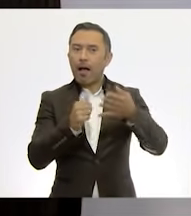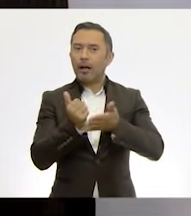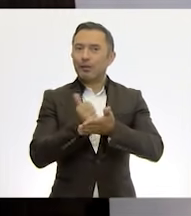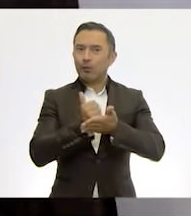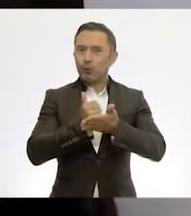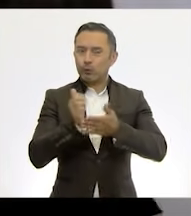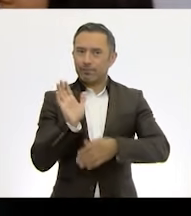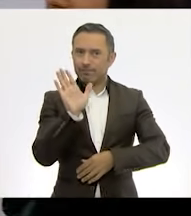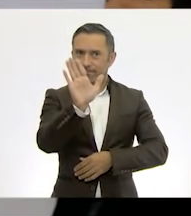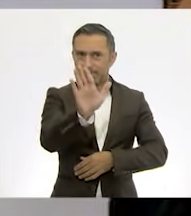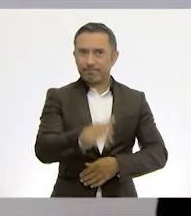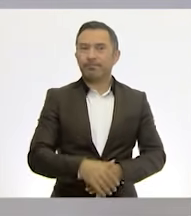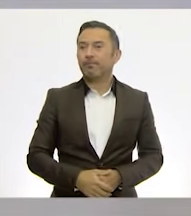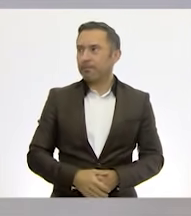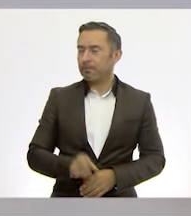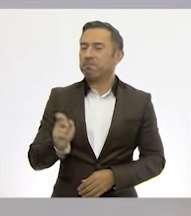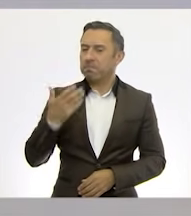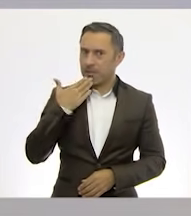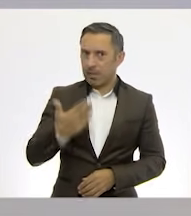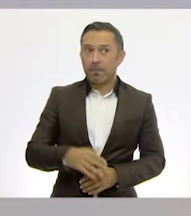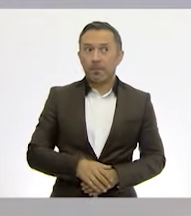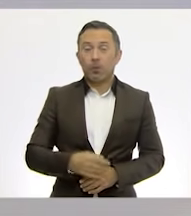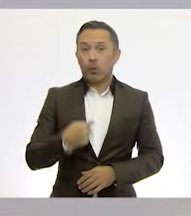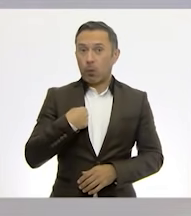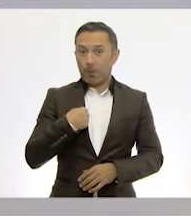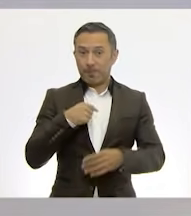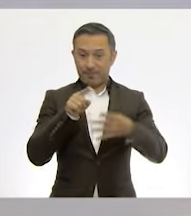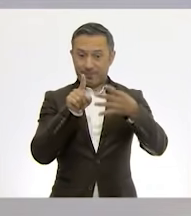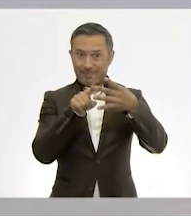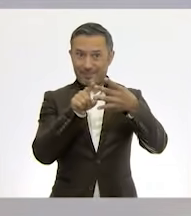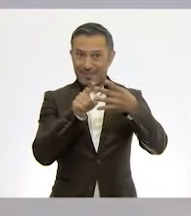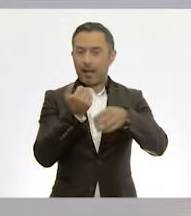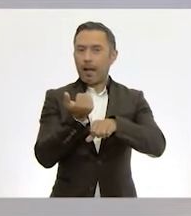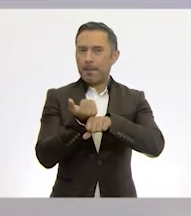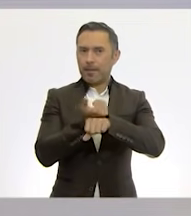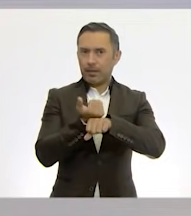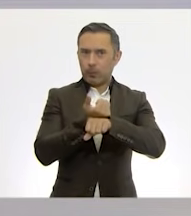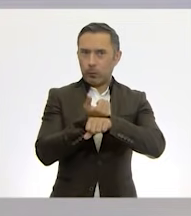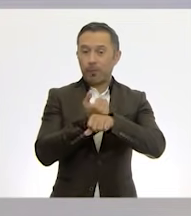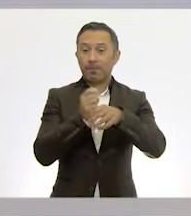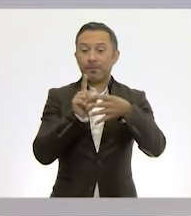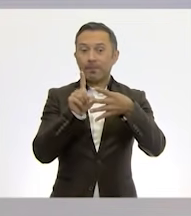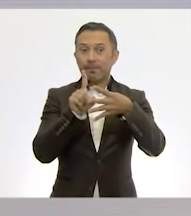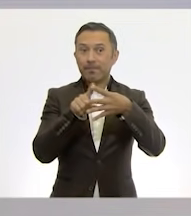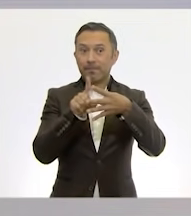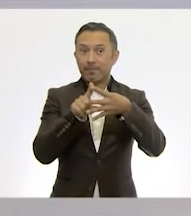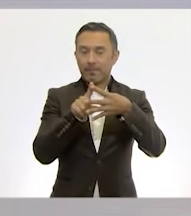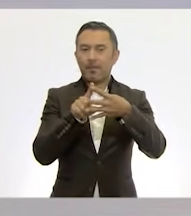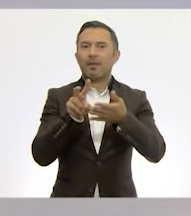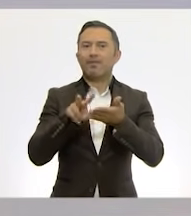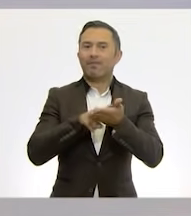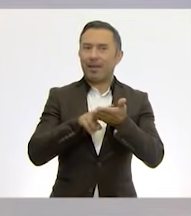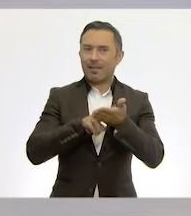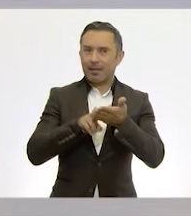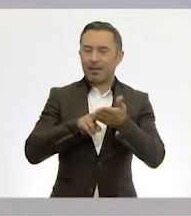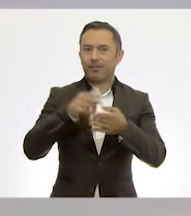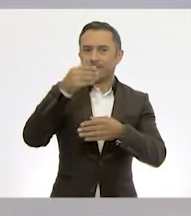Listo. Muy bien. Entonces, yo aquí pongo el amarillo y el verde.